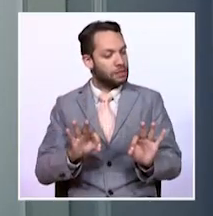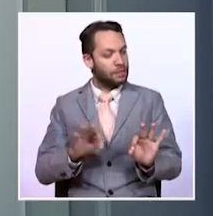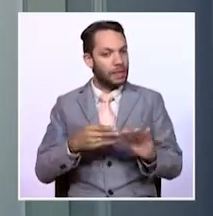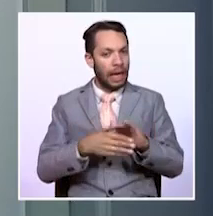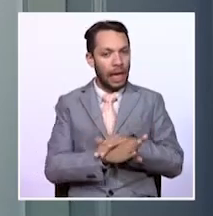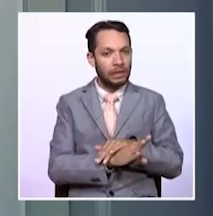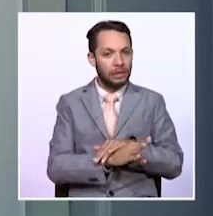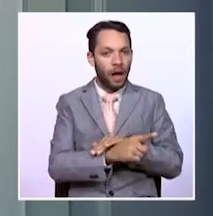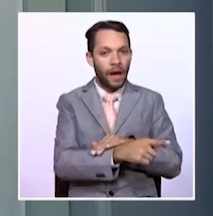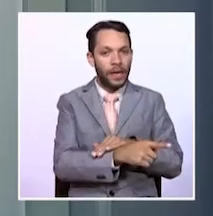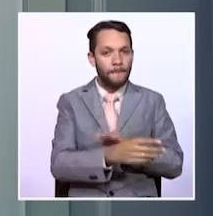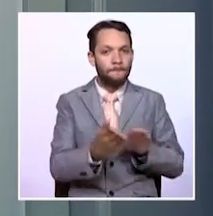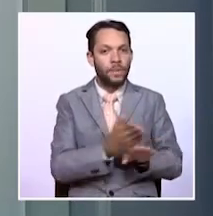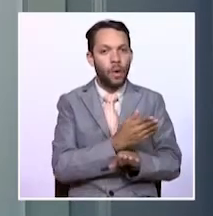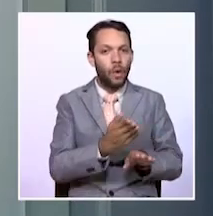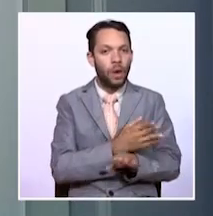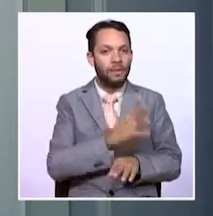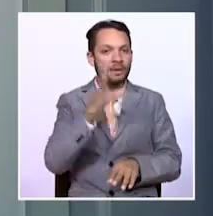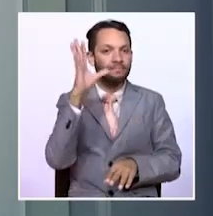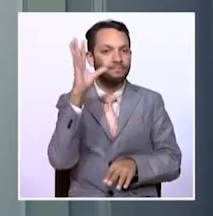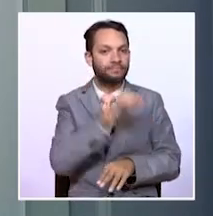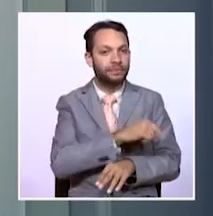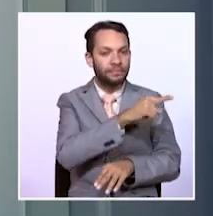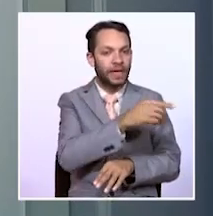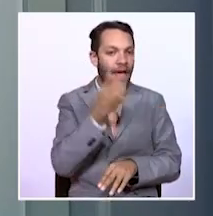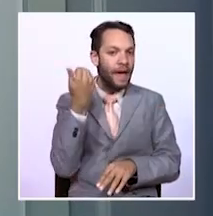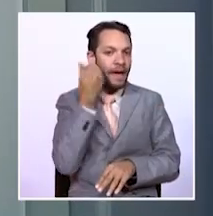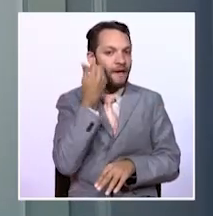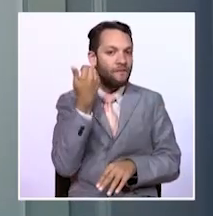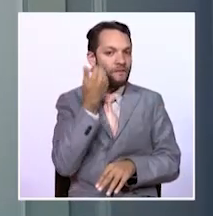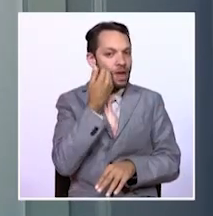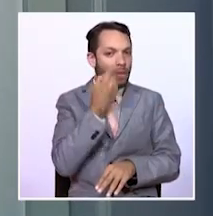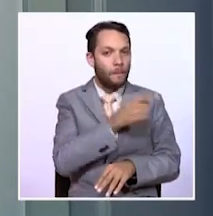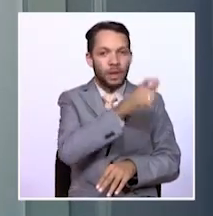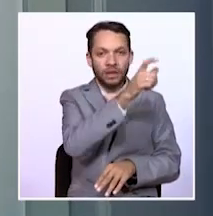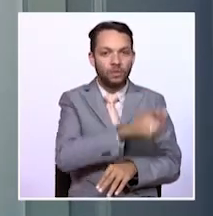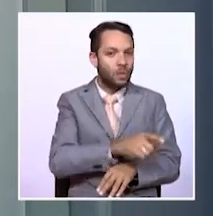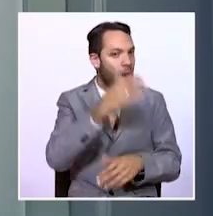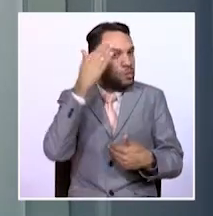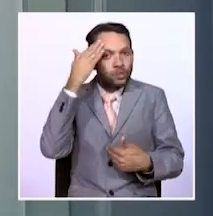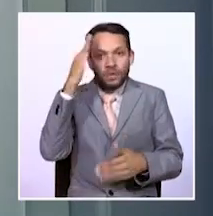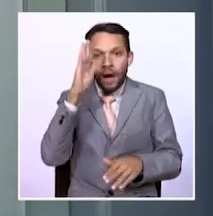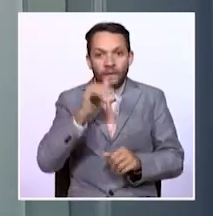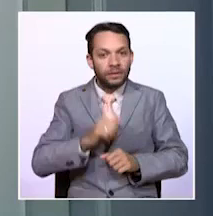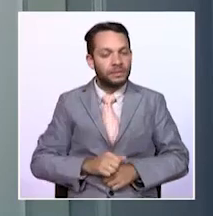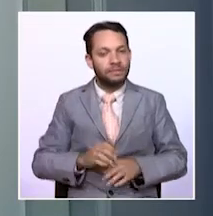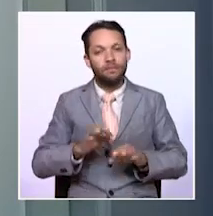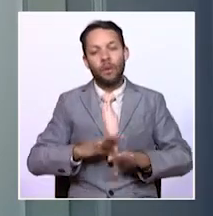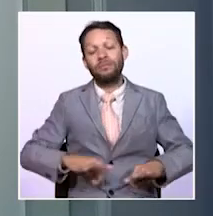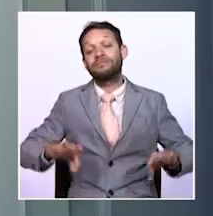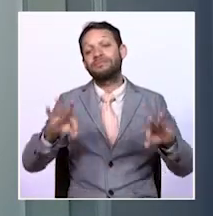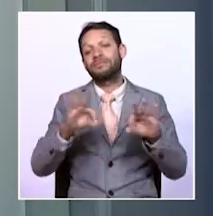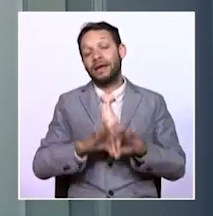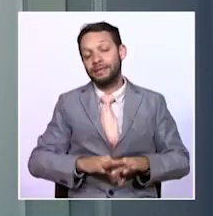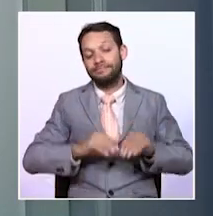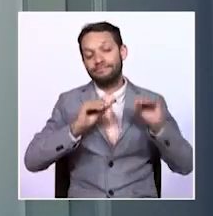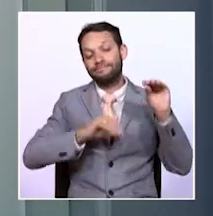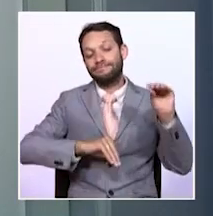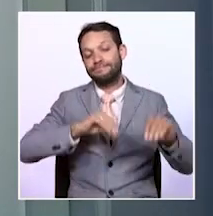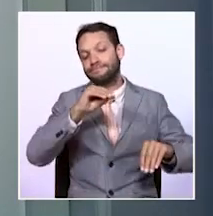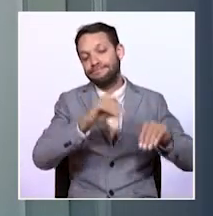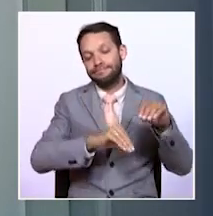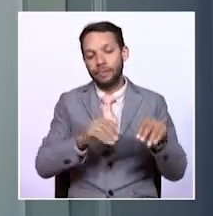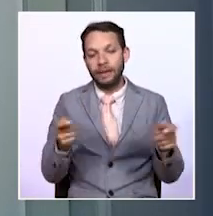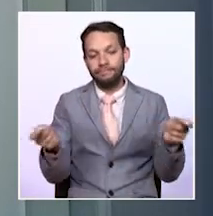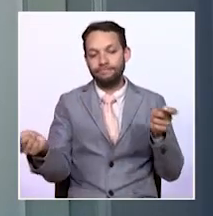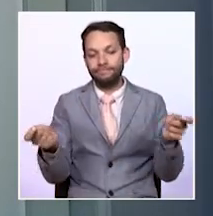con ciertas condiciones que se encuentran a la ecografía y que detectándolas a tiempo podemos empezar a desarrollar un